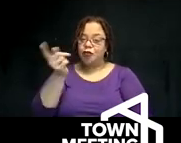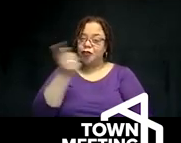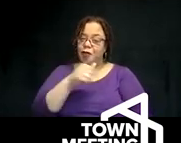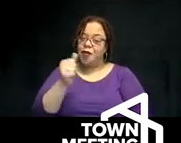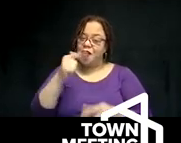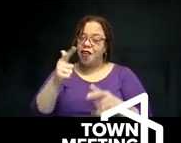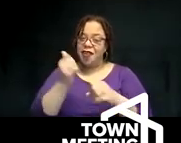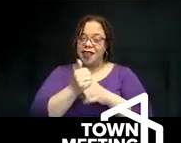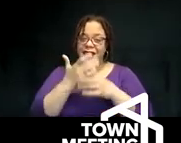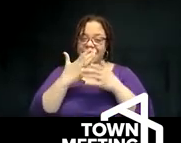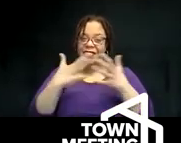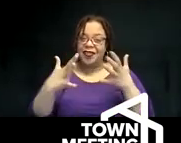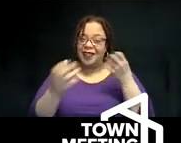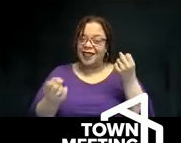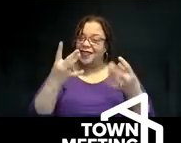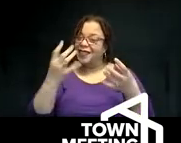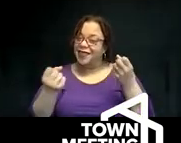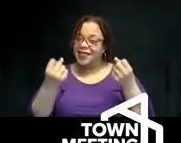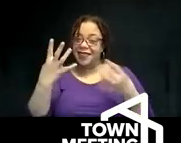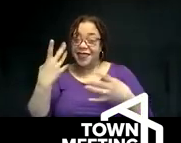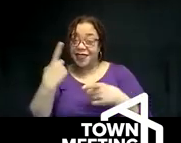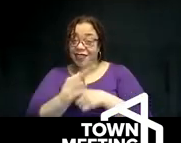Todos estos.